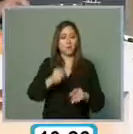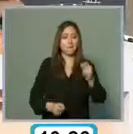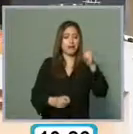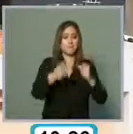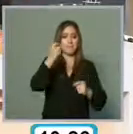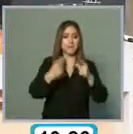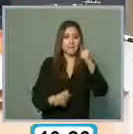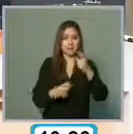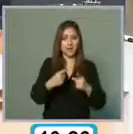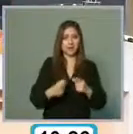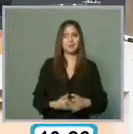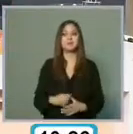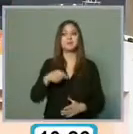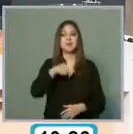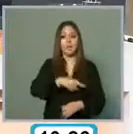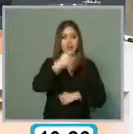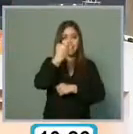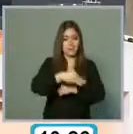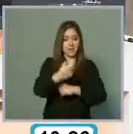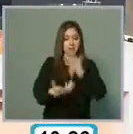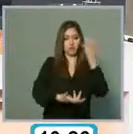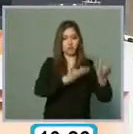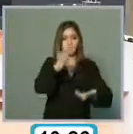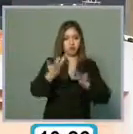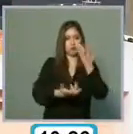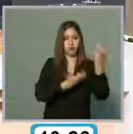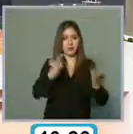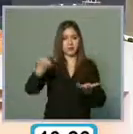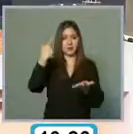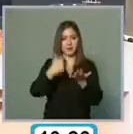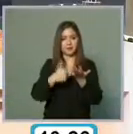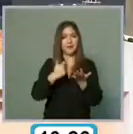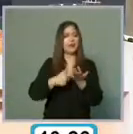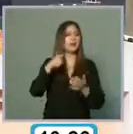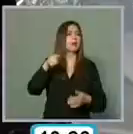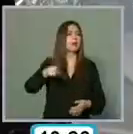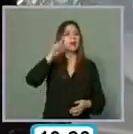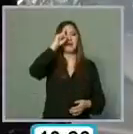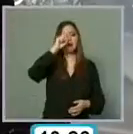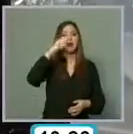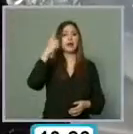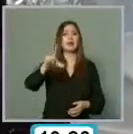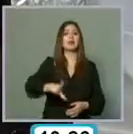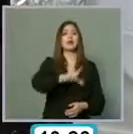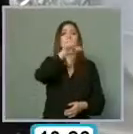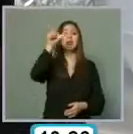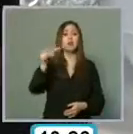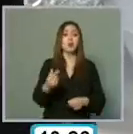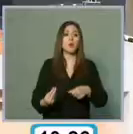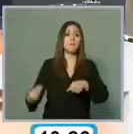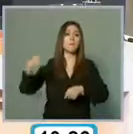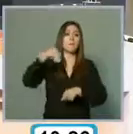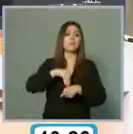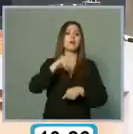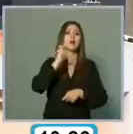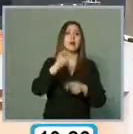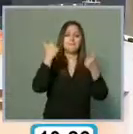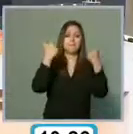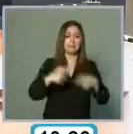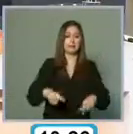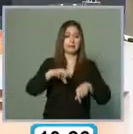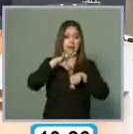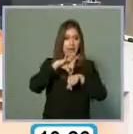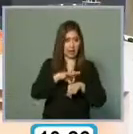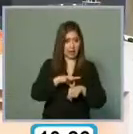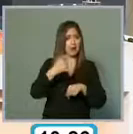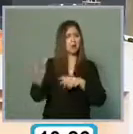manejar. dejar que se vaya acitronando. Esto es muy sencillo, esto es para armar nuestro relleno de nuestro pastel de carne. Ya que se